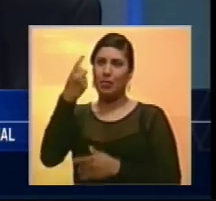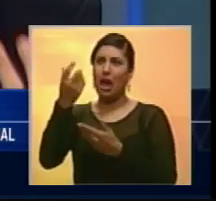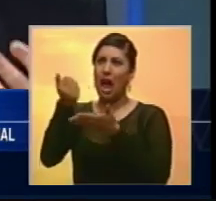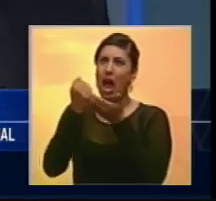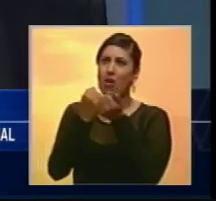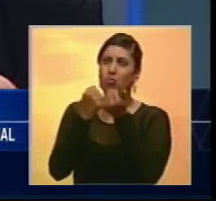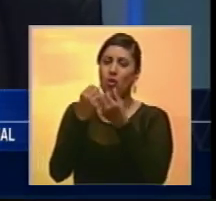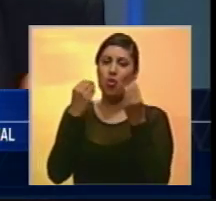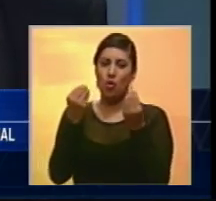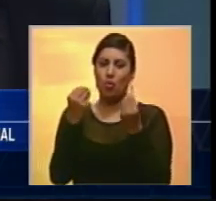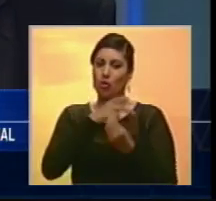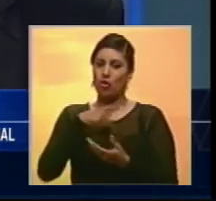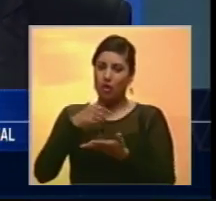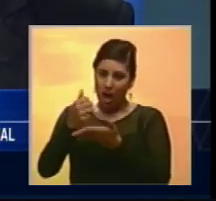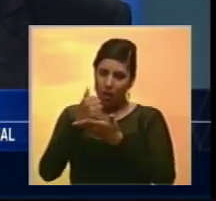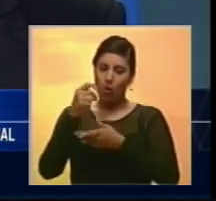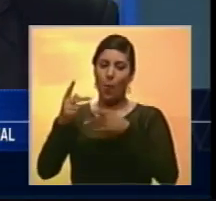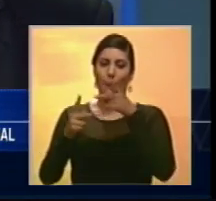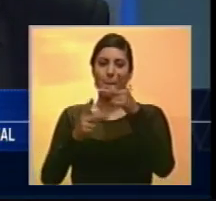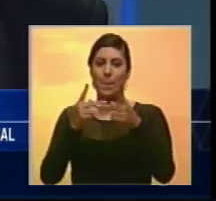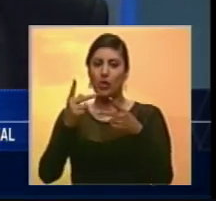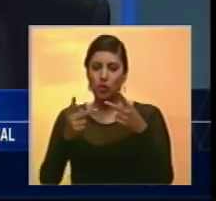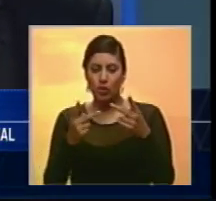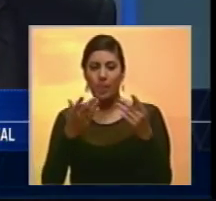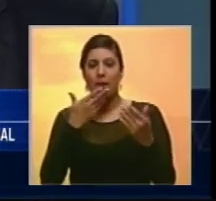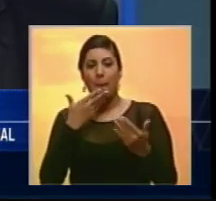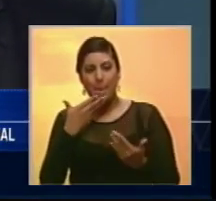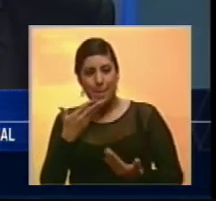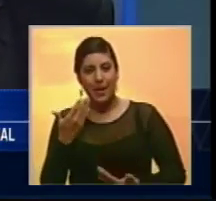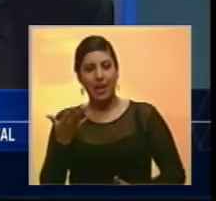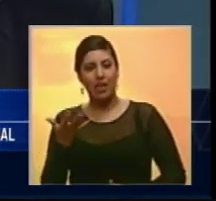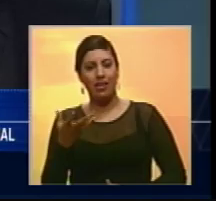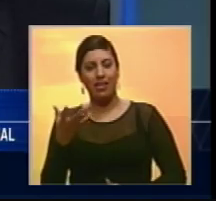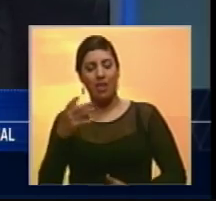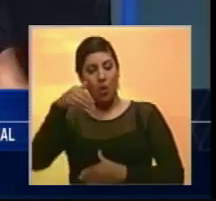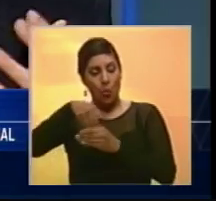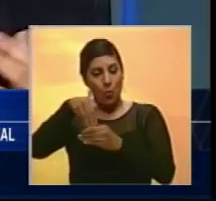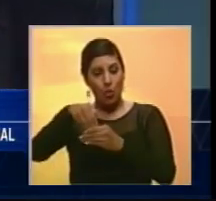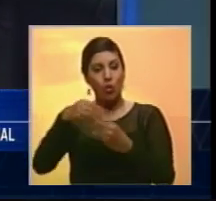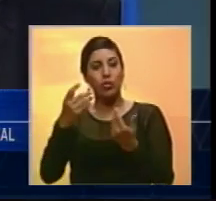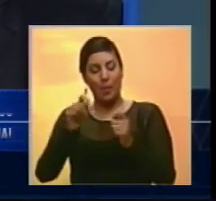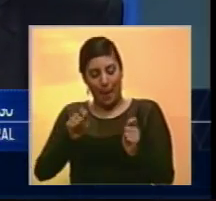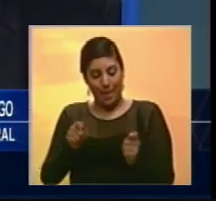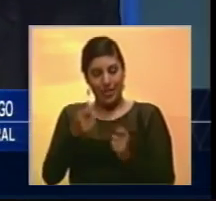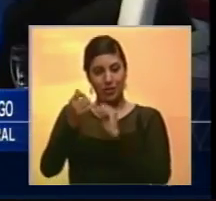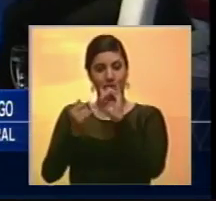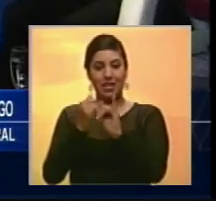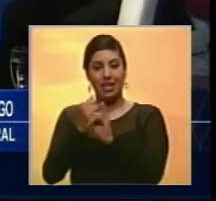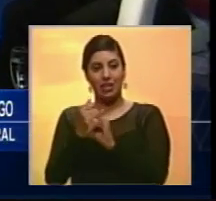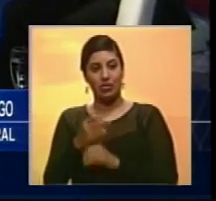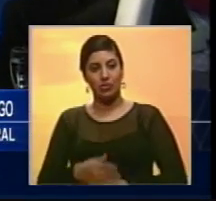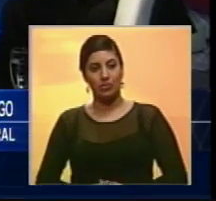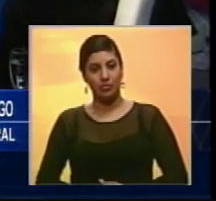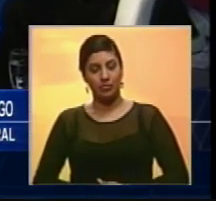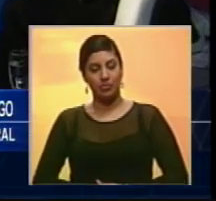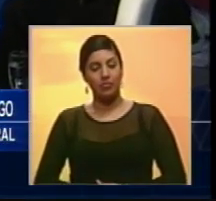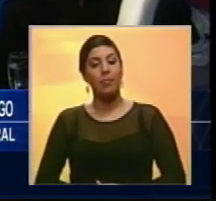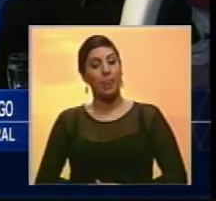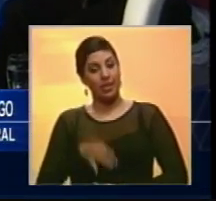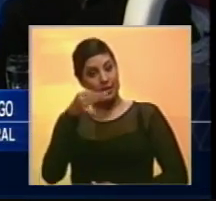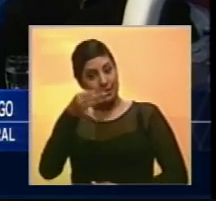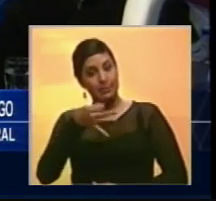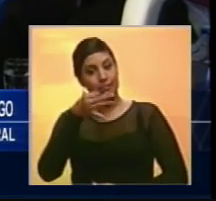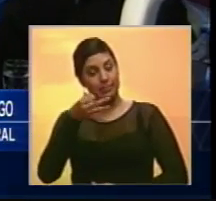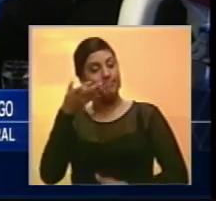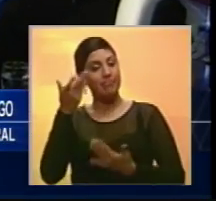sus apoyos para que nos ayudara a producir un proceso electoral por presión internacional. Ahora, Calzadilla explicó